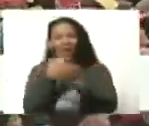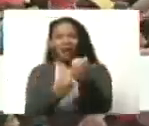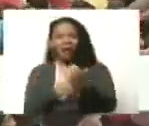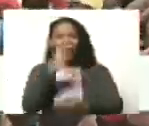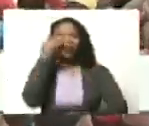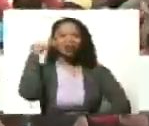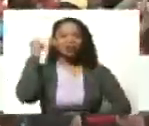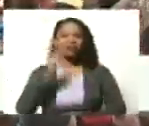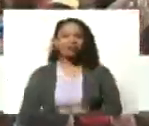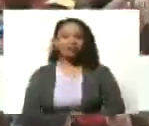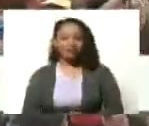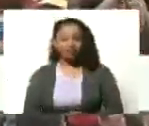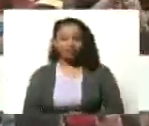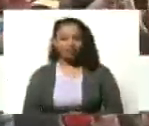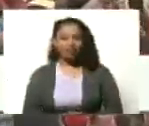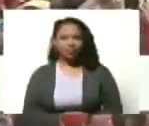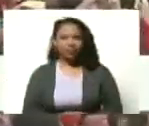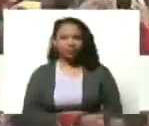hermanas.